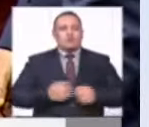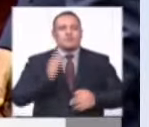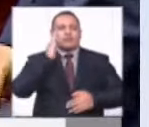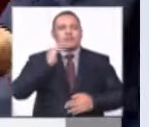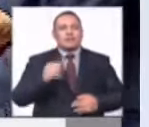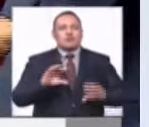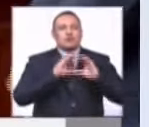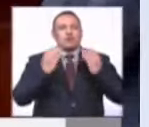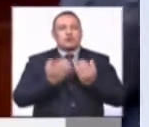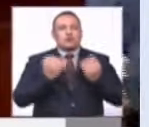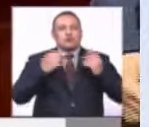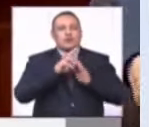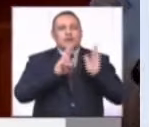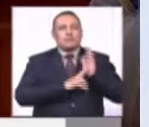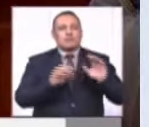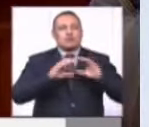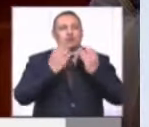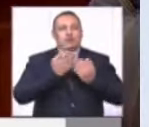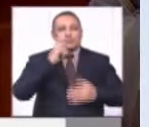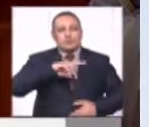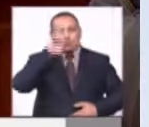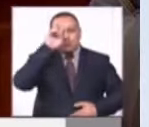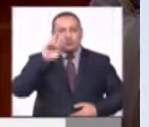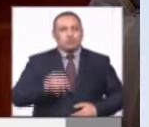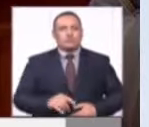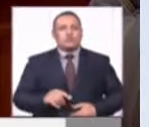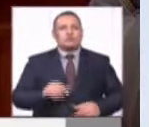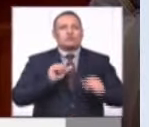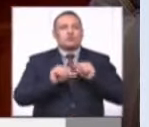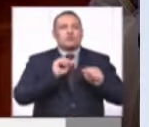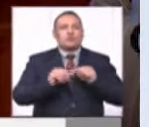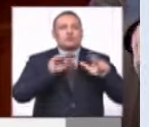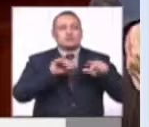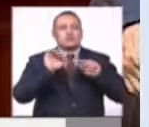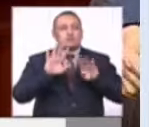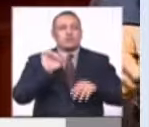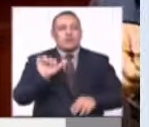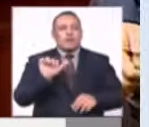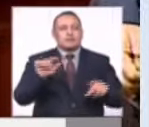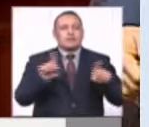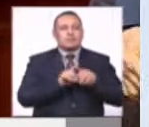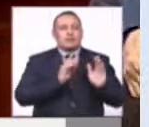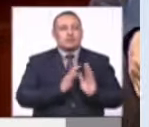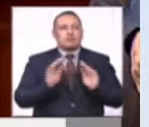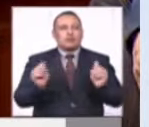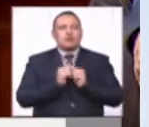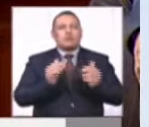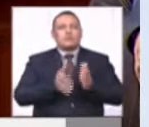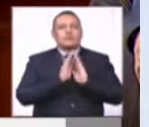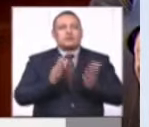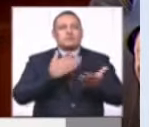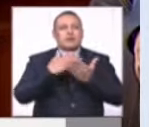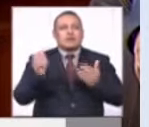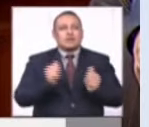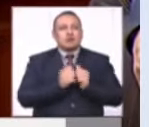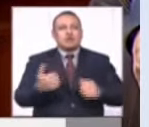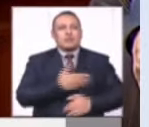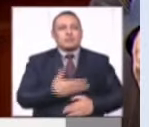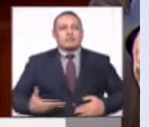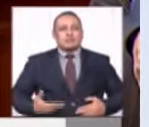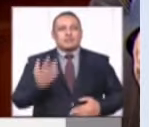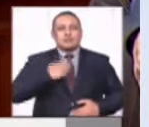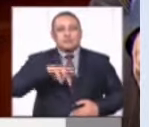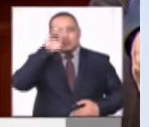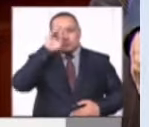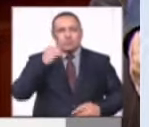por el Congreso. Reglamento del Congreso de la República, artículo 89A. Procedimiento para el pedido de vacancia de la Presidencia de la